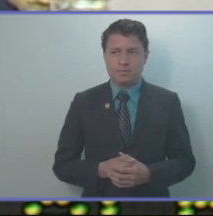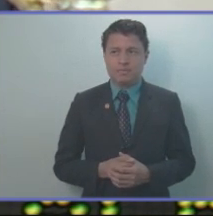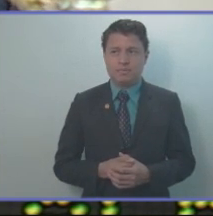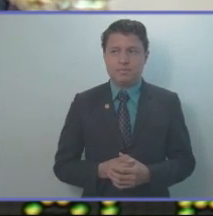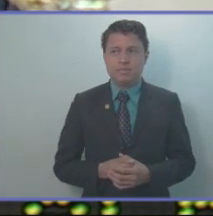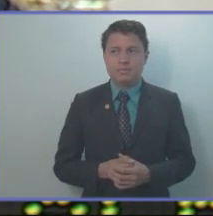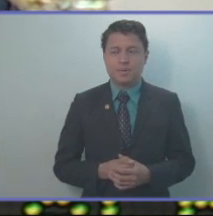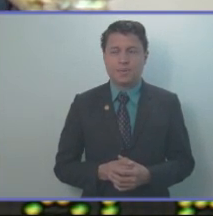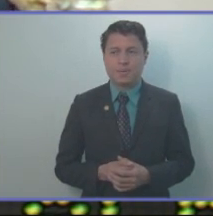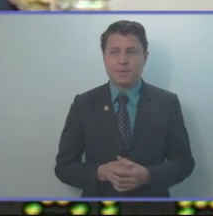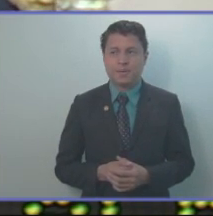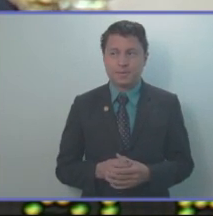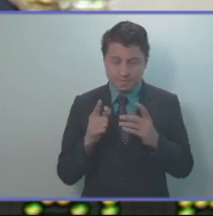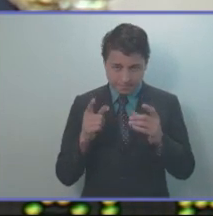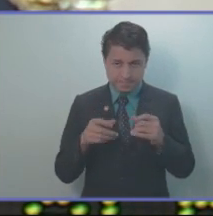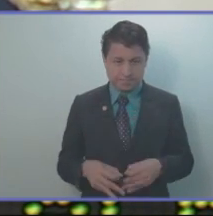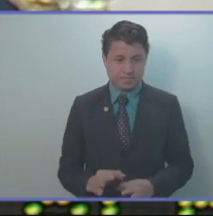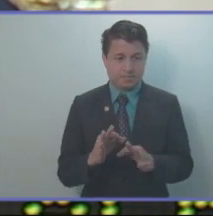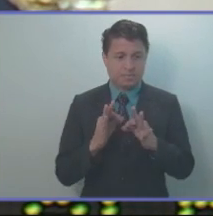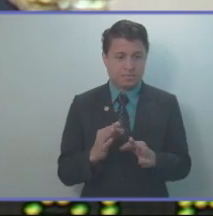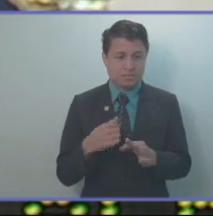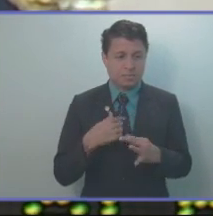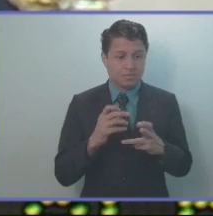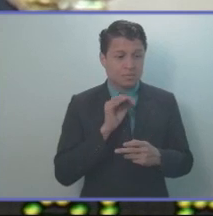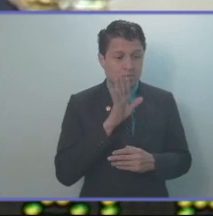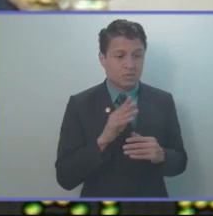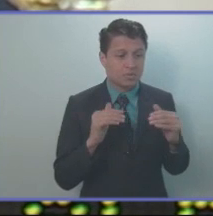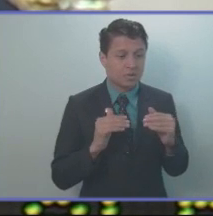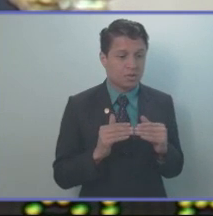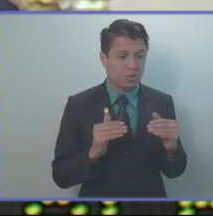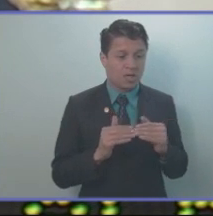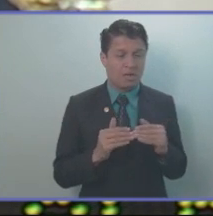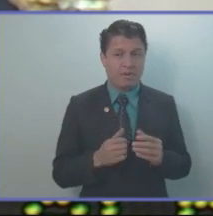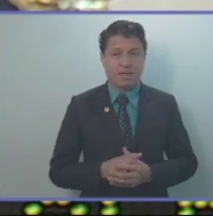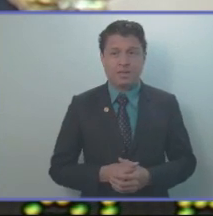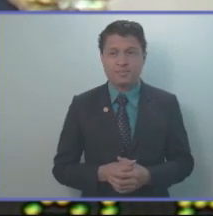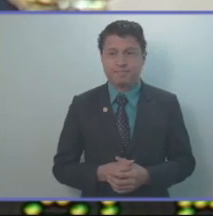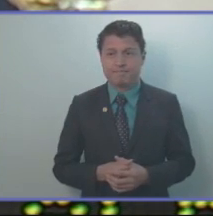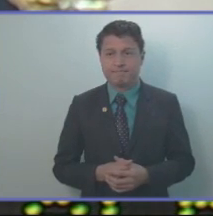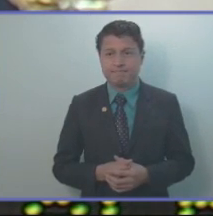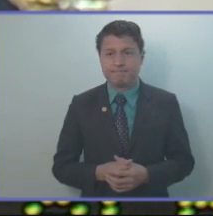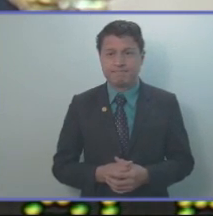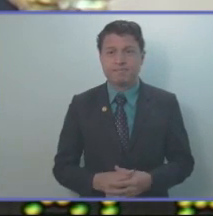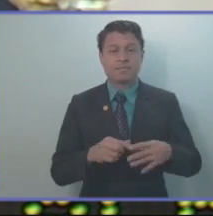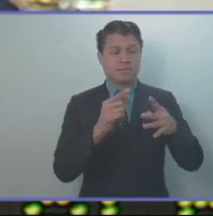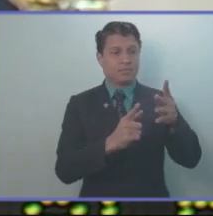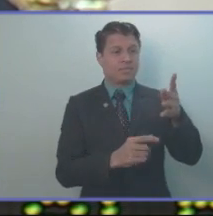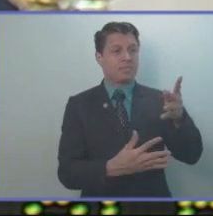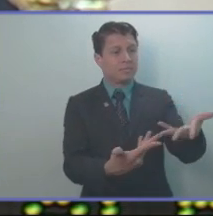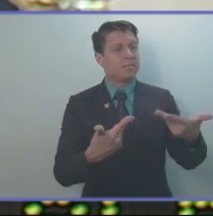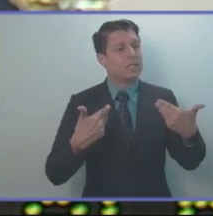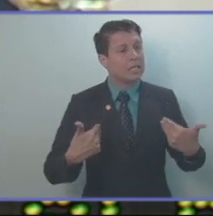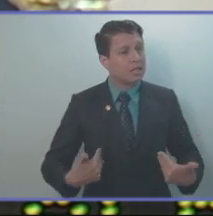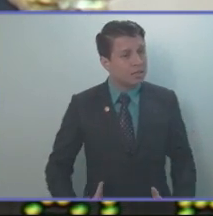Y a esto quiero decir también, quiero agregar el hecho de que